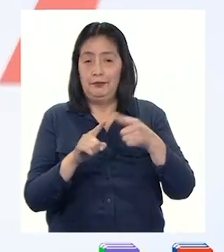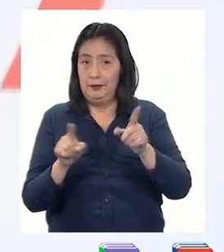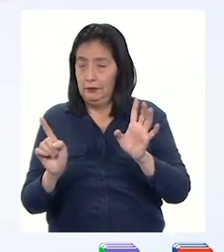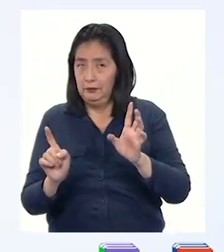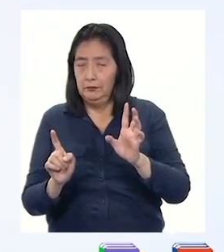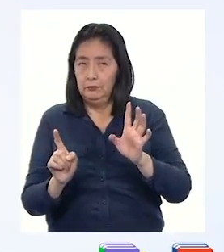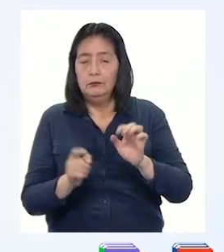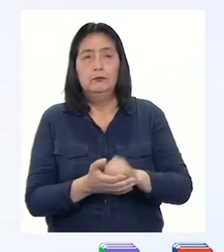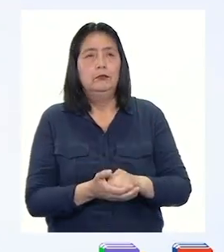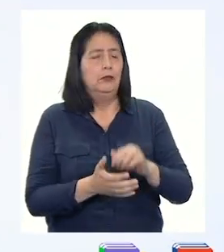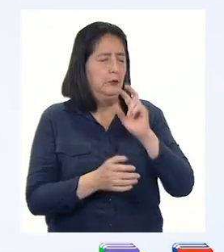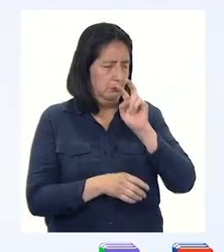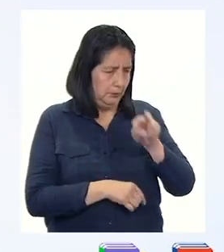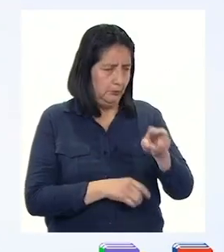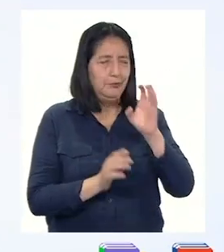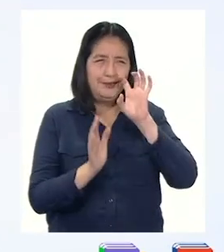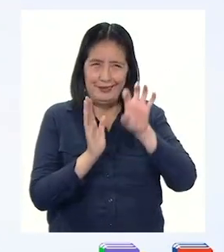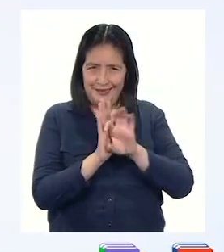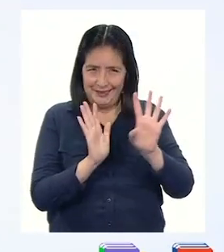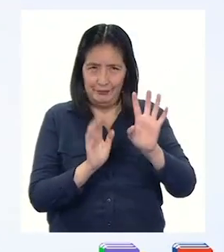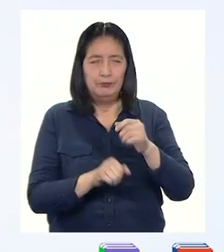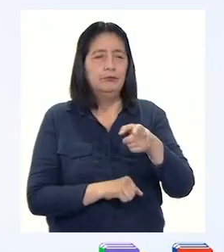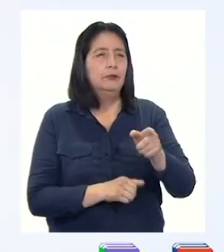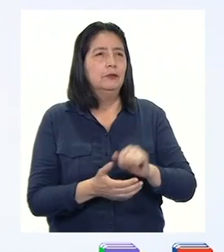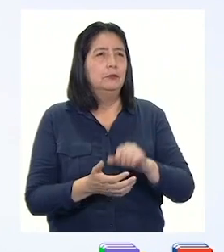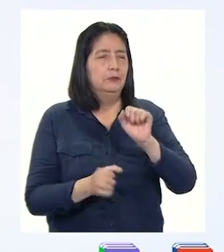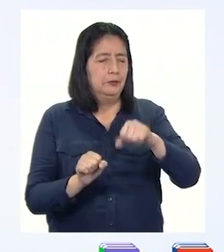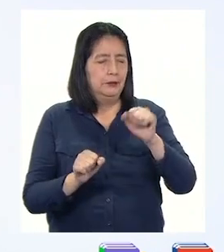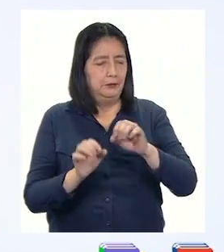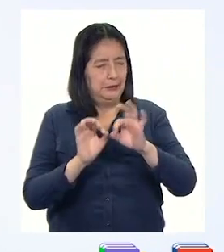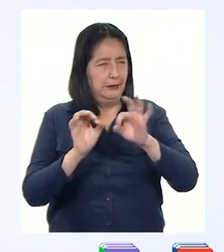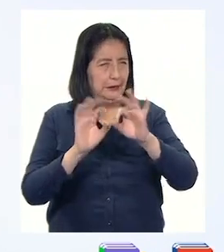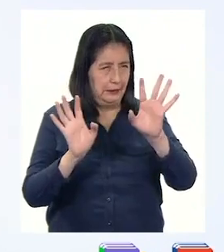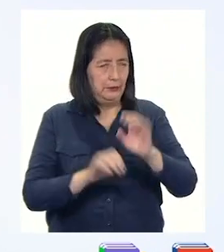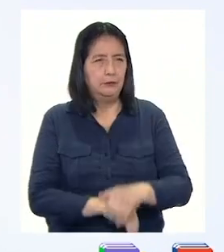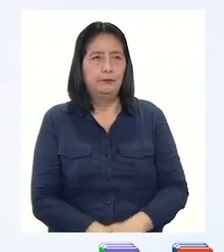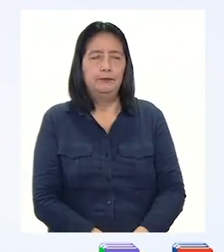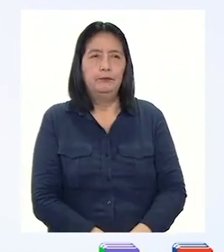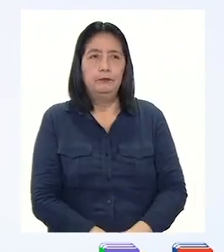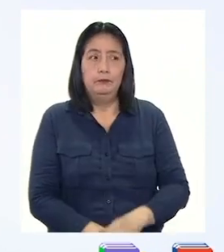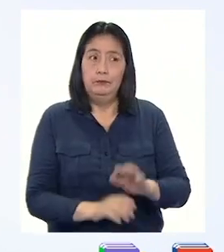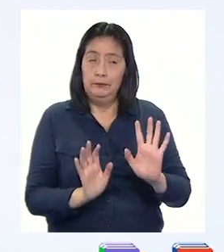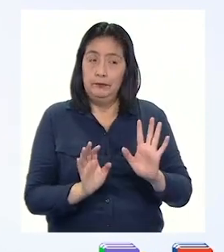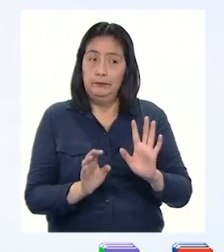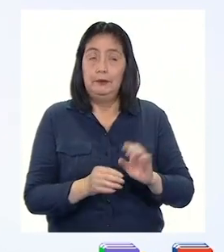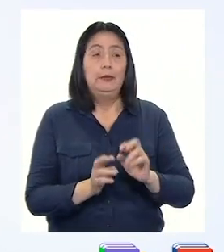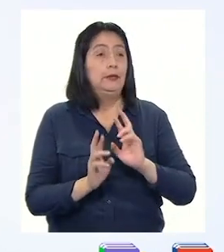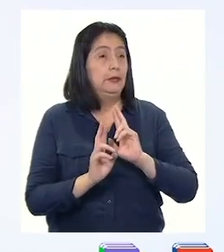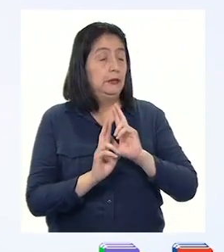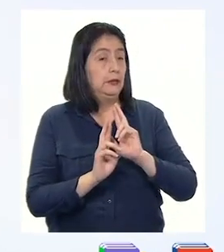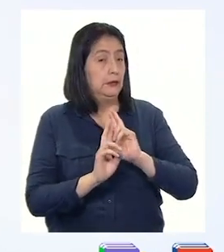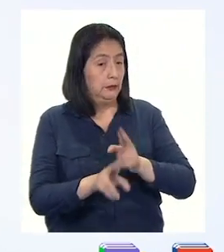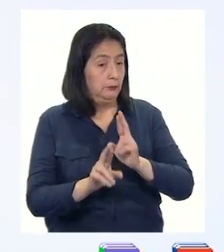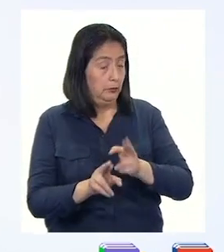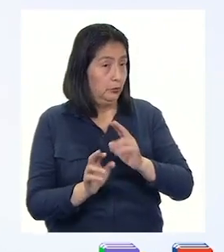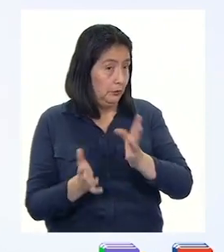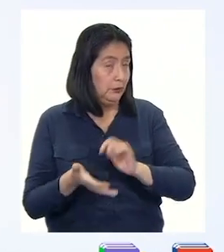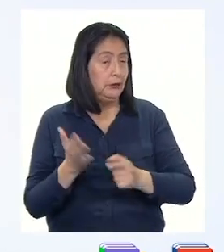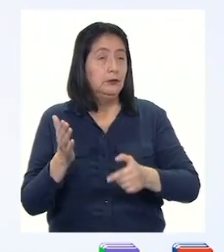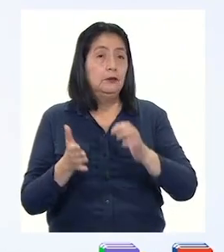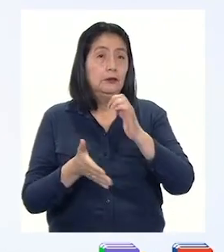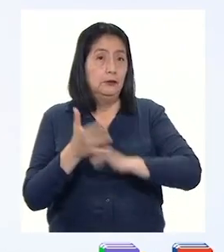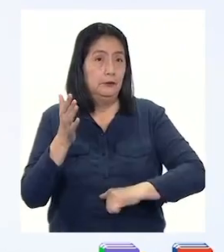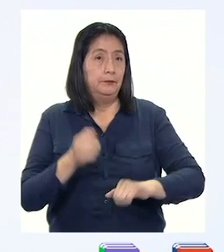diferentes. Veamos un ejemplo concreto para que esté más claro. Para resolver nuestro problema, debemos restar